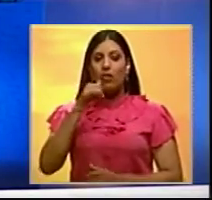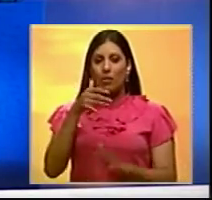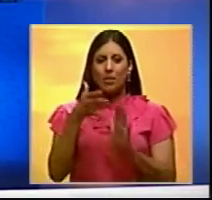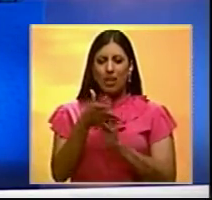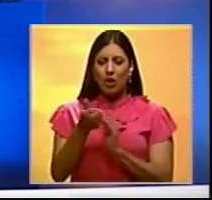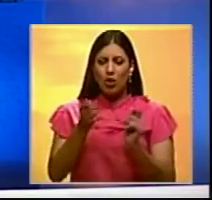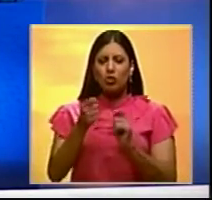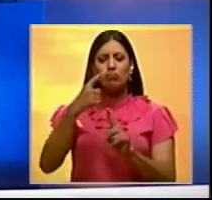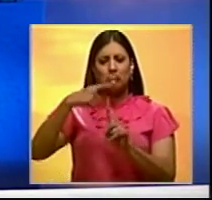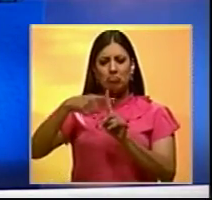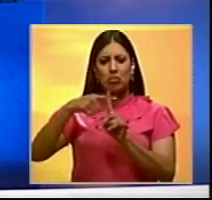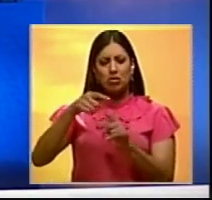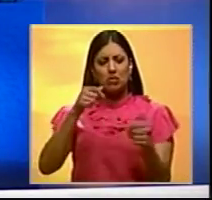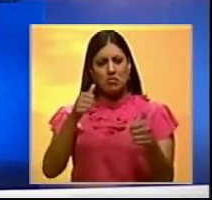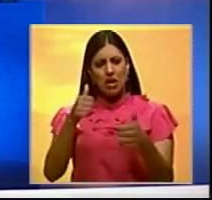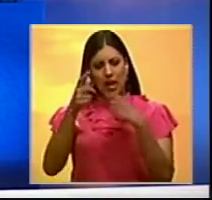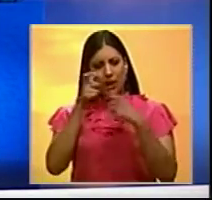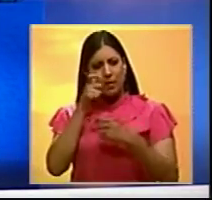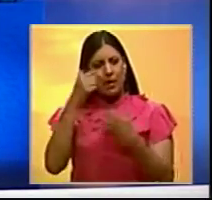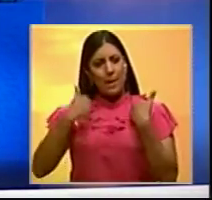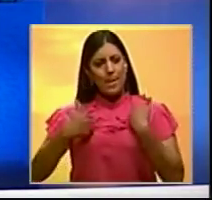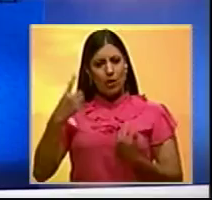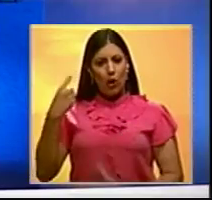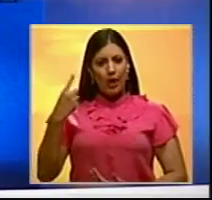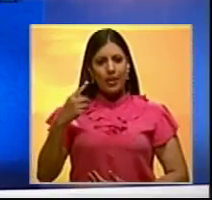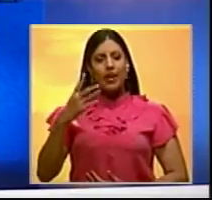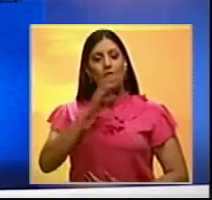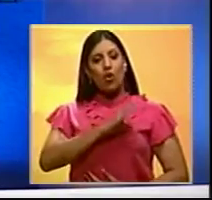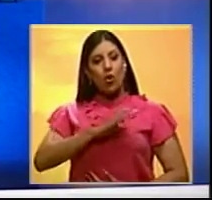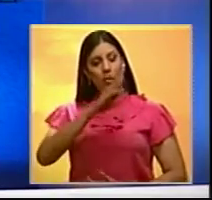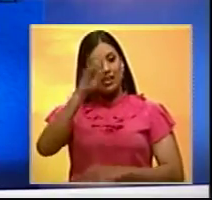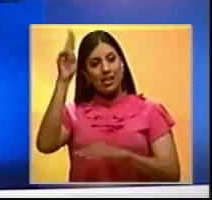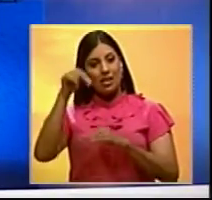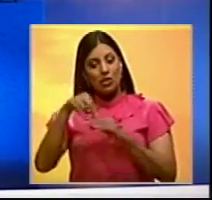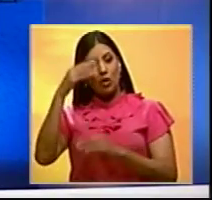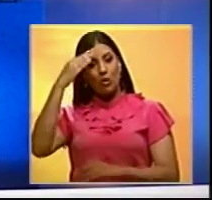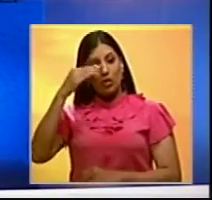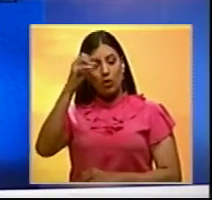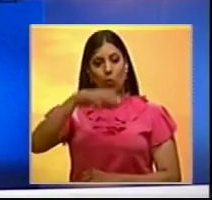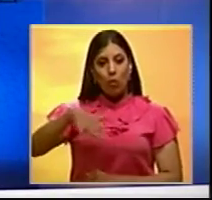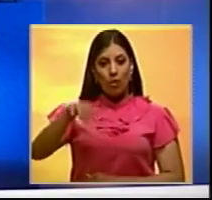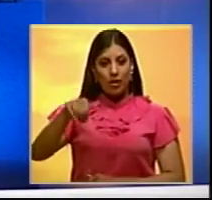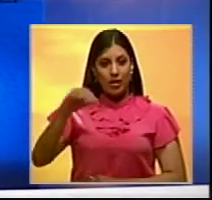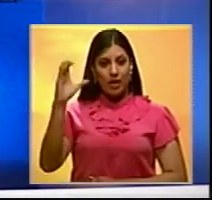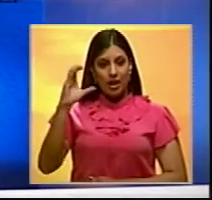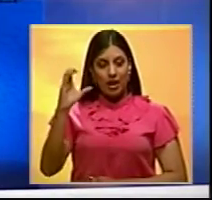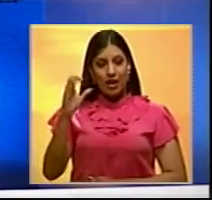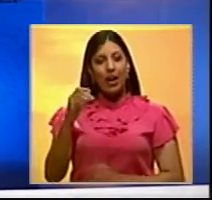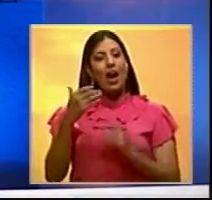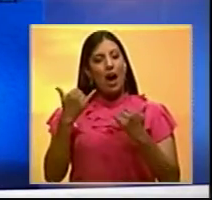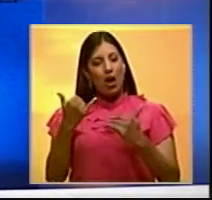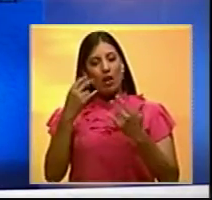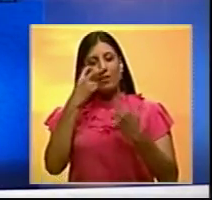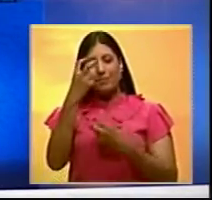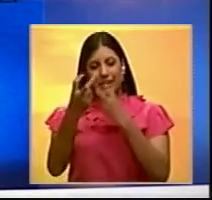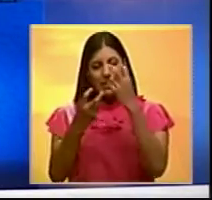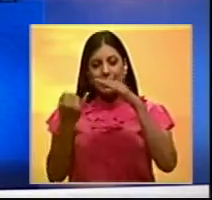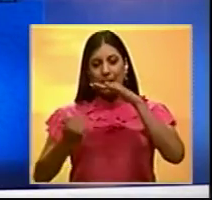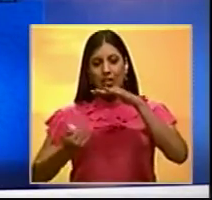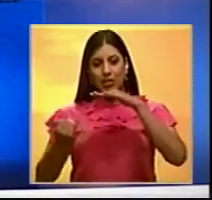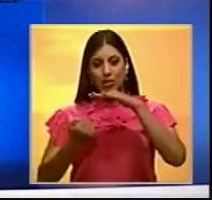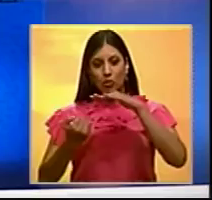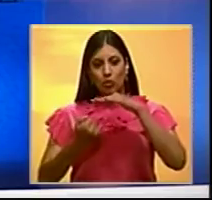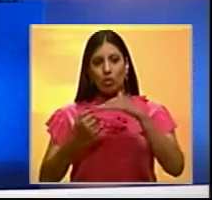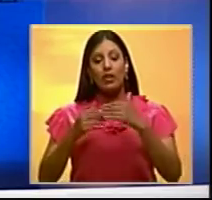de positiva la supervisión realizada este miércoles a la Comandancia Nacional de la Guardia del Pueblo aquí en Caracas, en el marco de las visitas